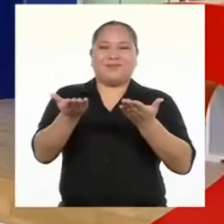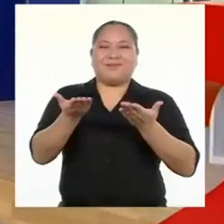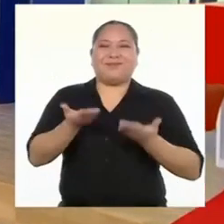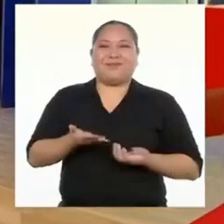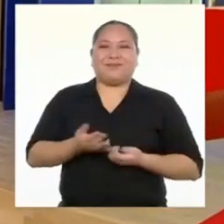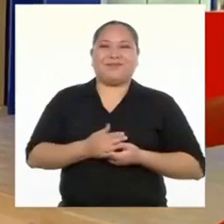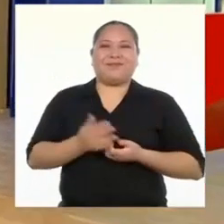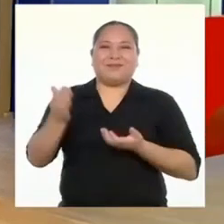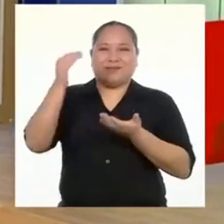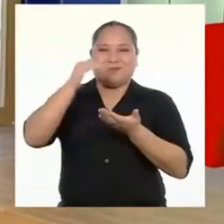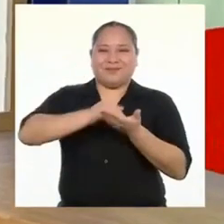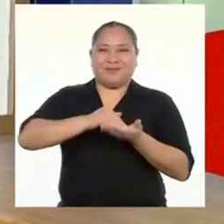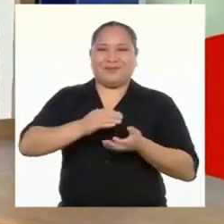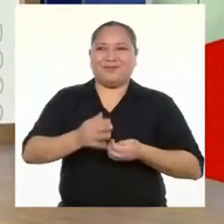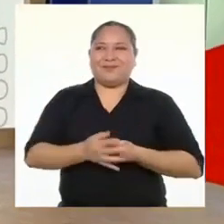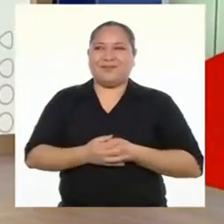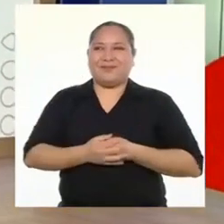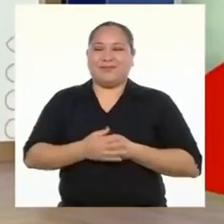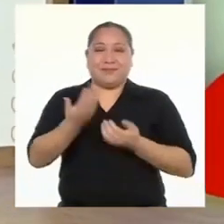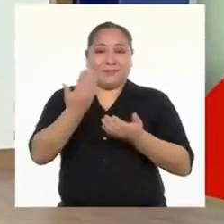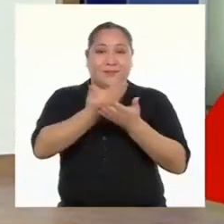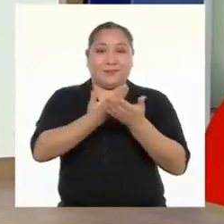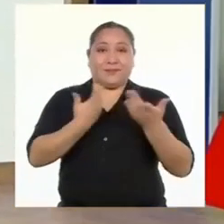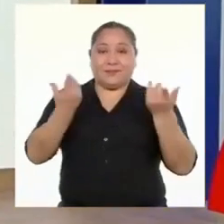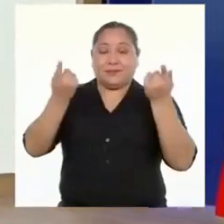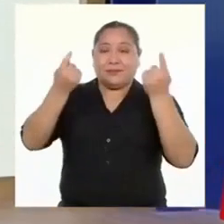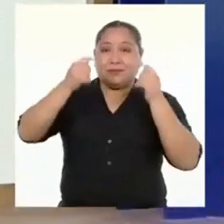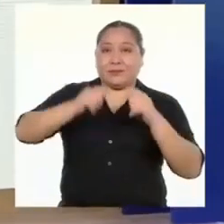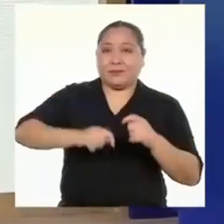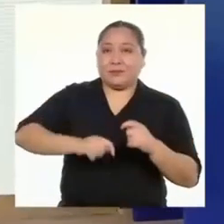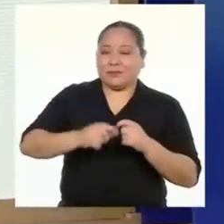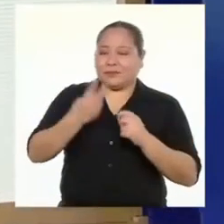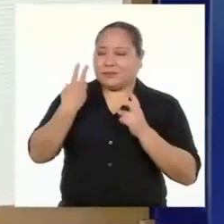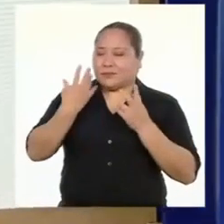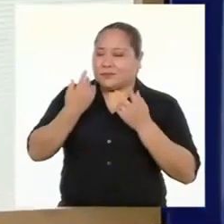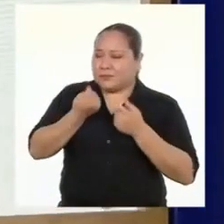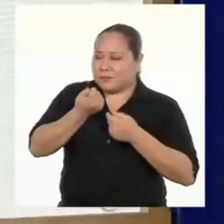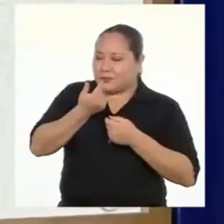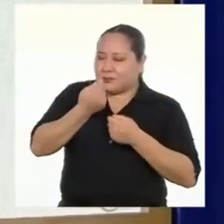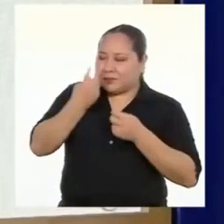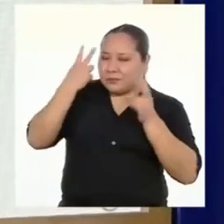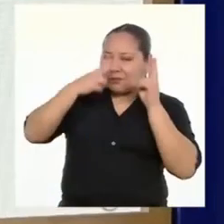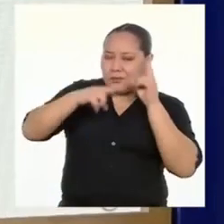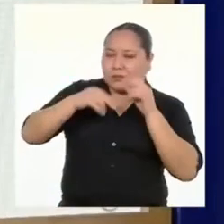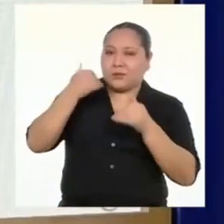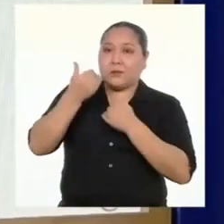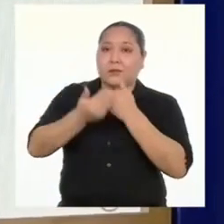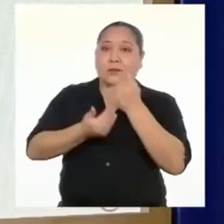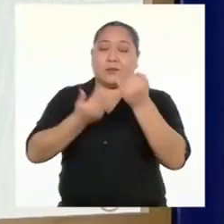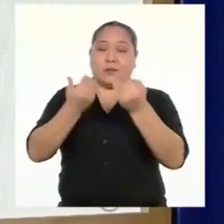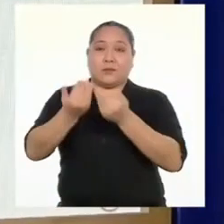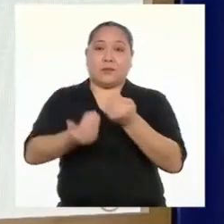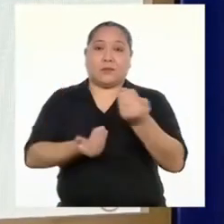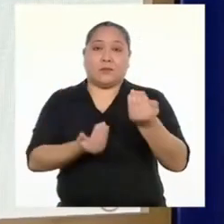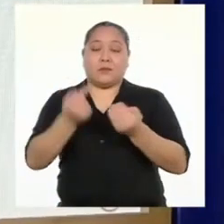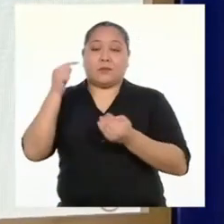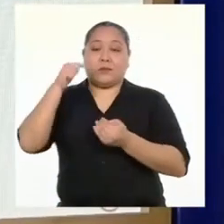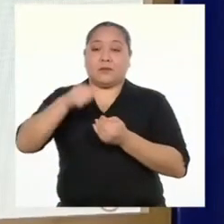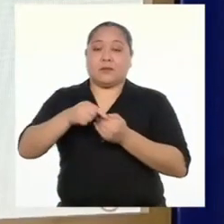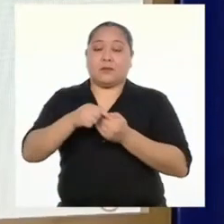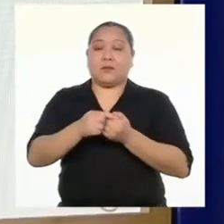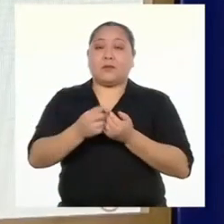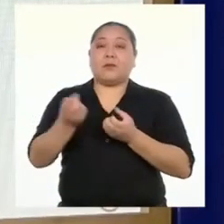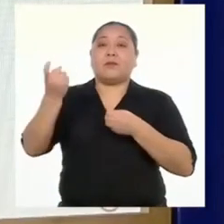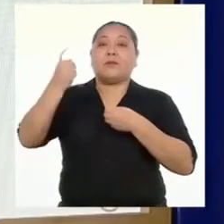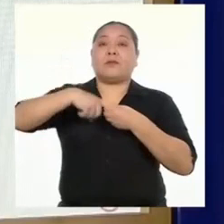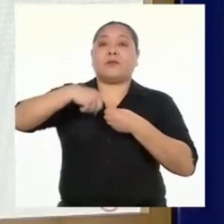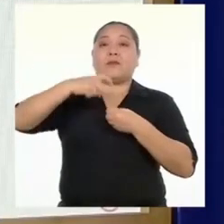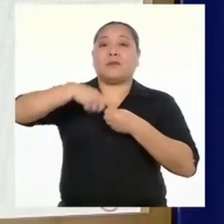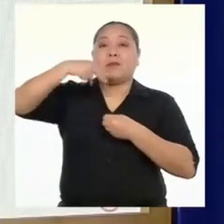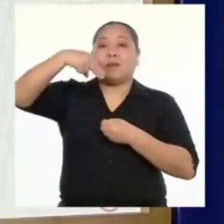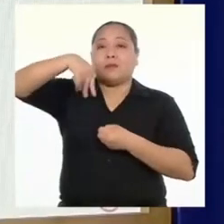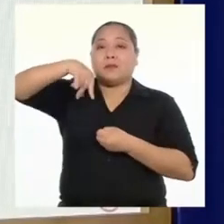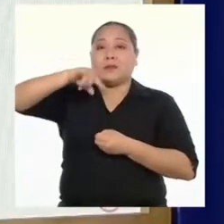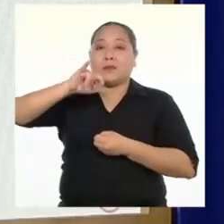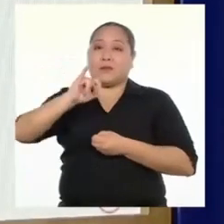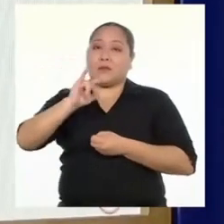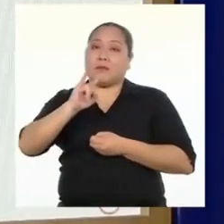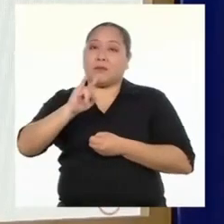Bienvenidas y bienvenidos de vuelta. Antes de la pausa estábamos por ver cada uno de los procesos que están dentro de la nutrición con más